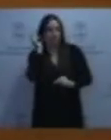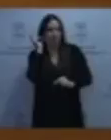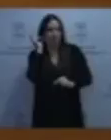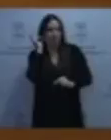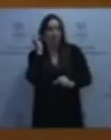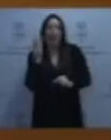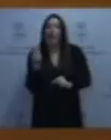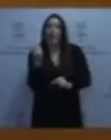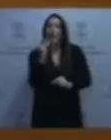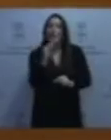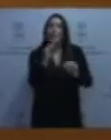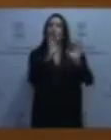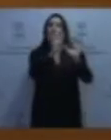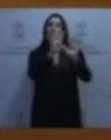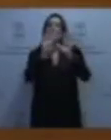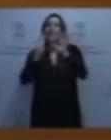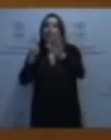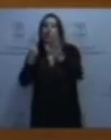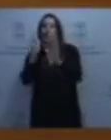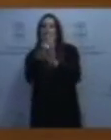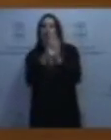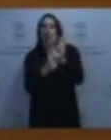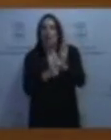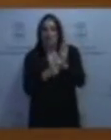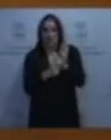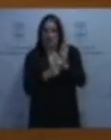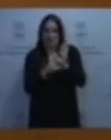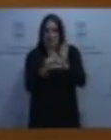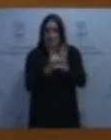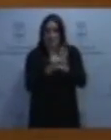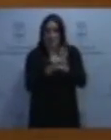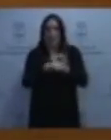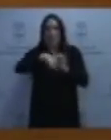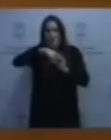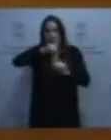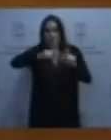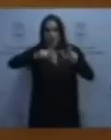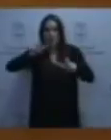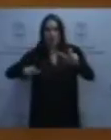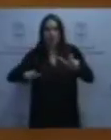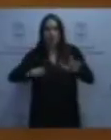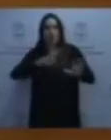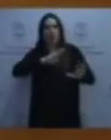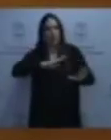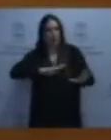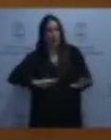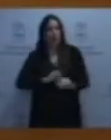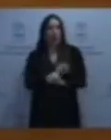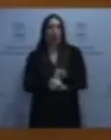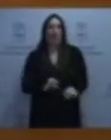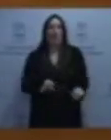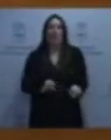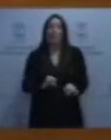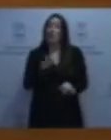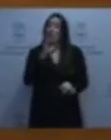solo 99 palabras al nuestro corpus legislativo, más de 1000 personas van a respirar aliviadas y felices. Y no porque